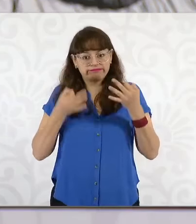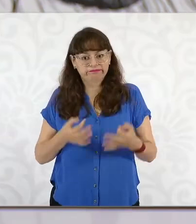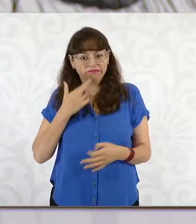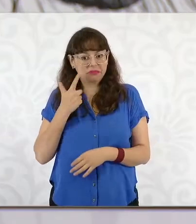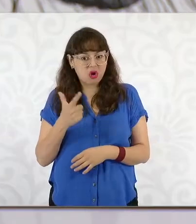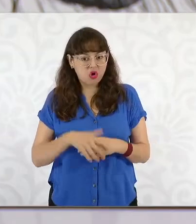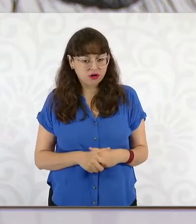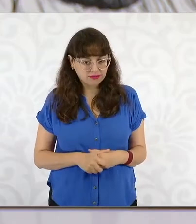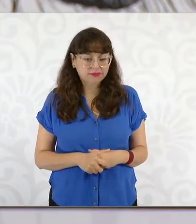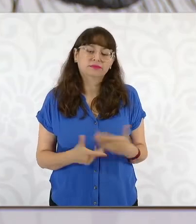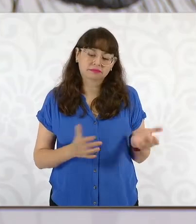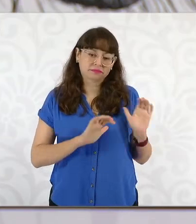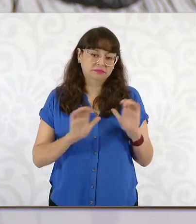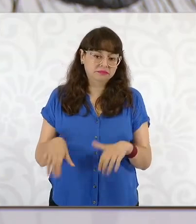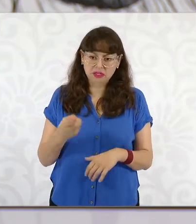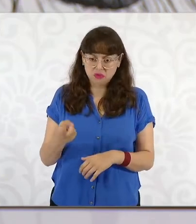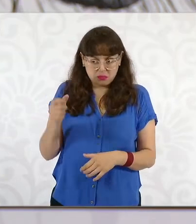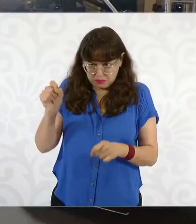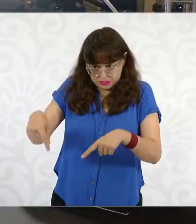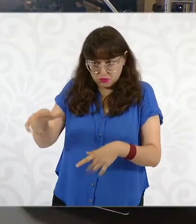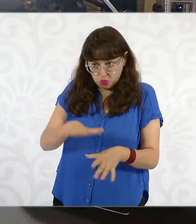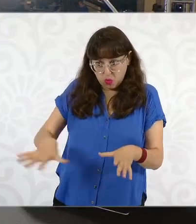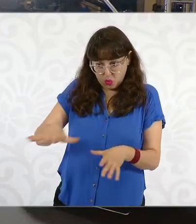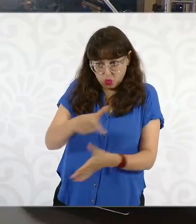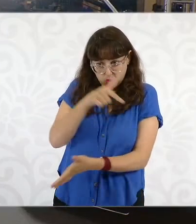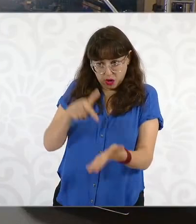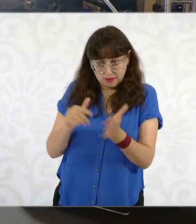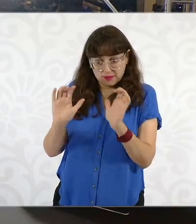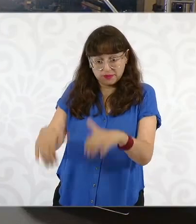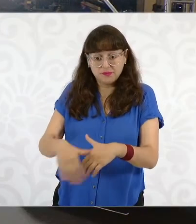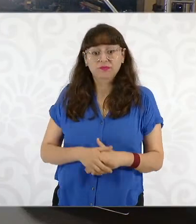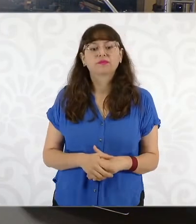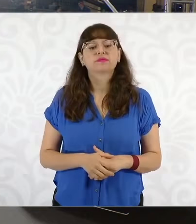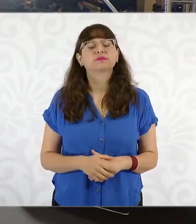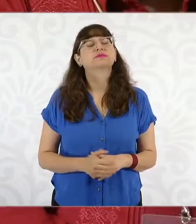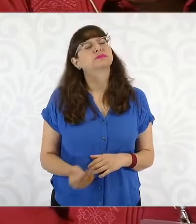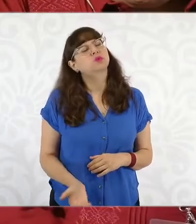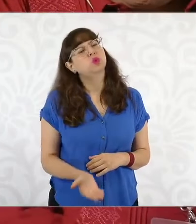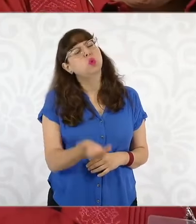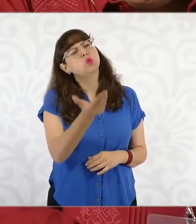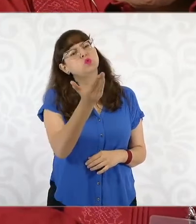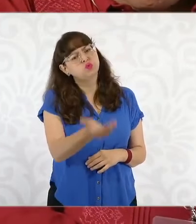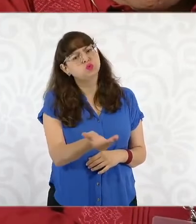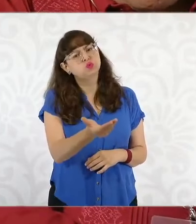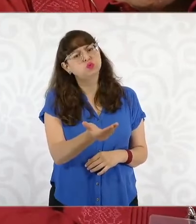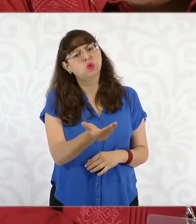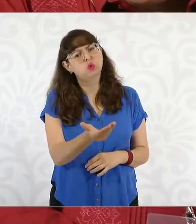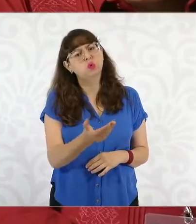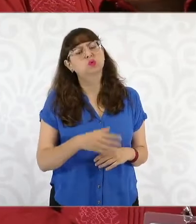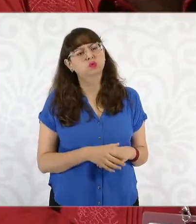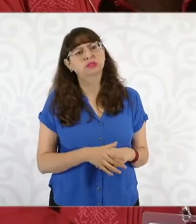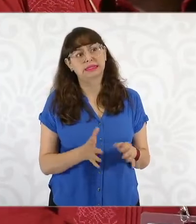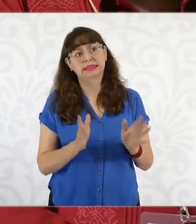que haya personas del lugar. Y bueno, presidenta, usted sin duda le ha dado una visibilización a